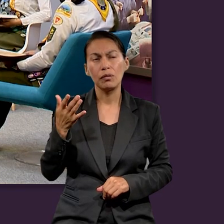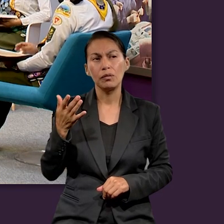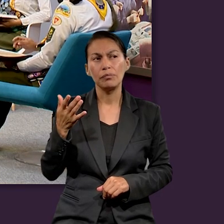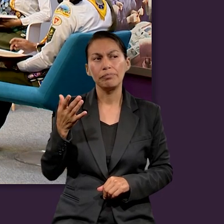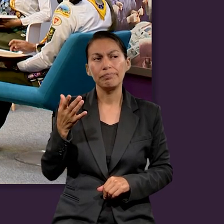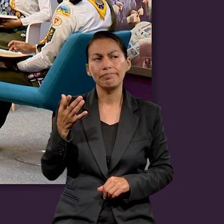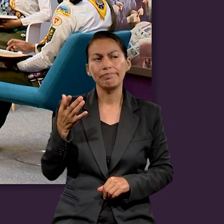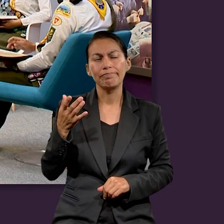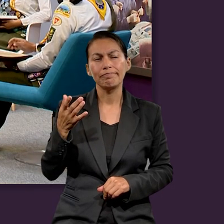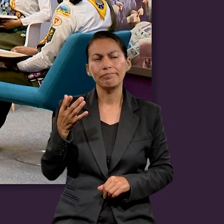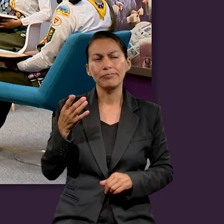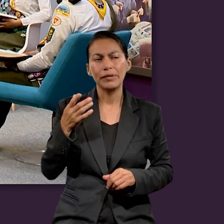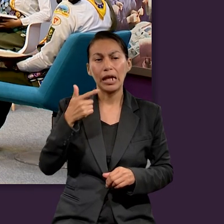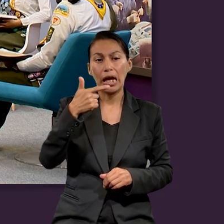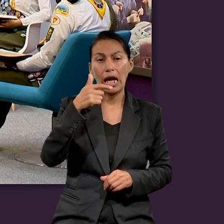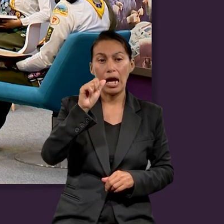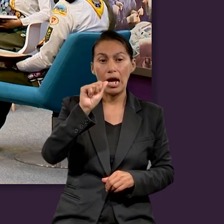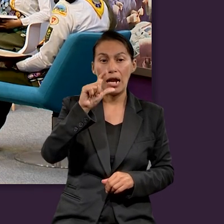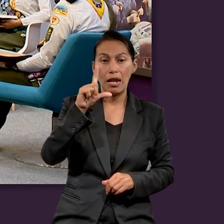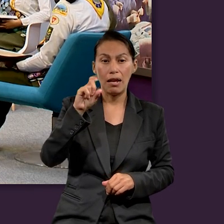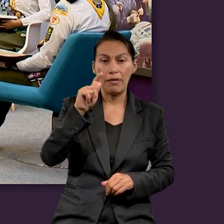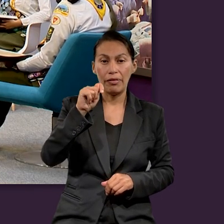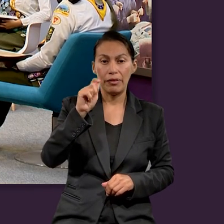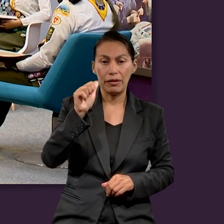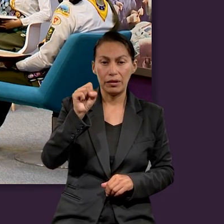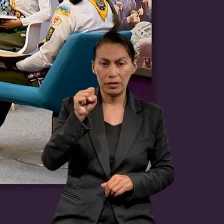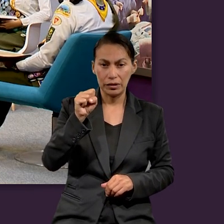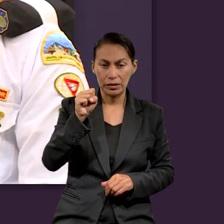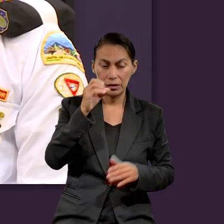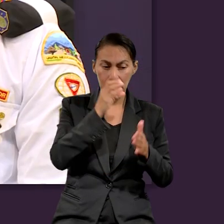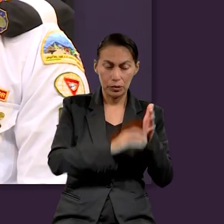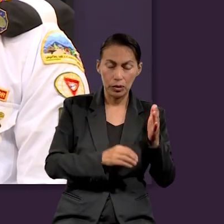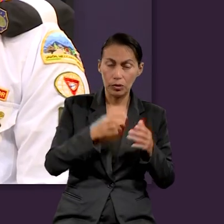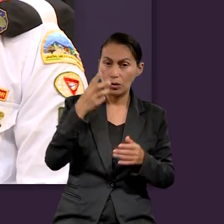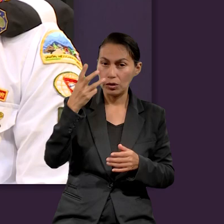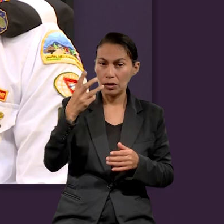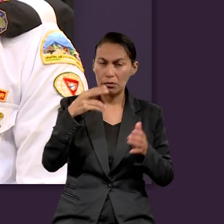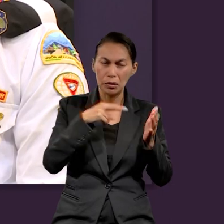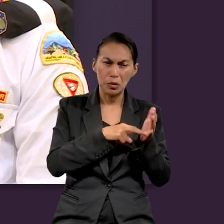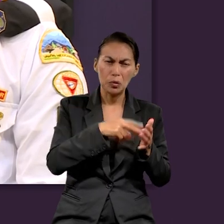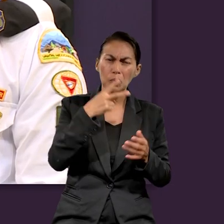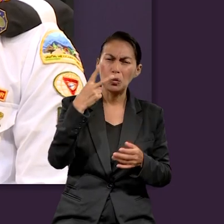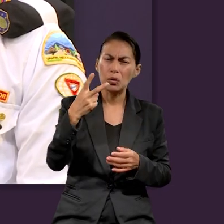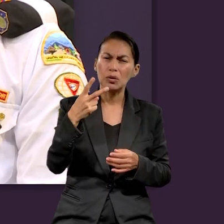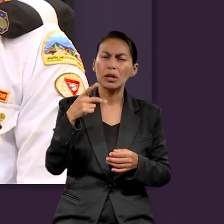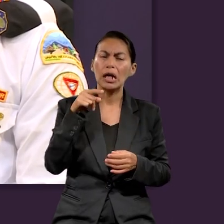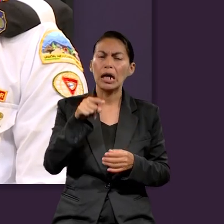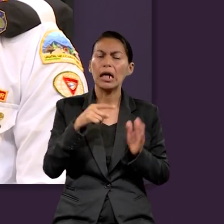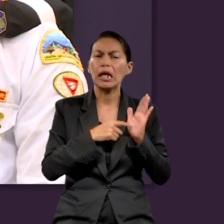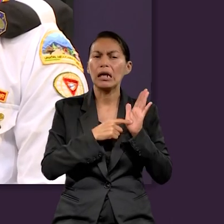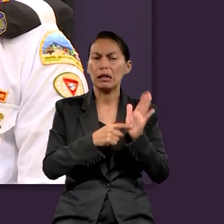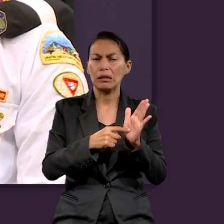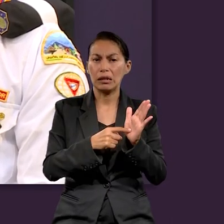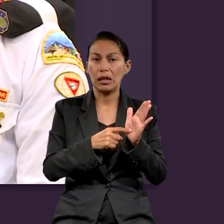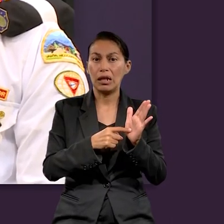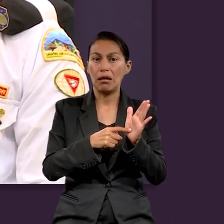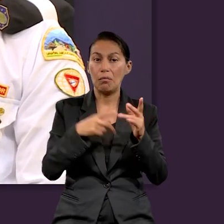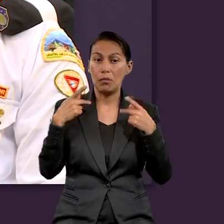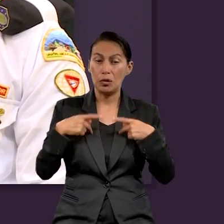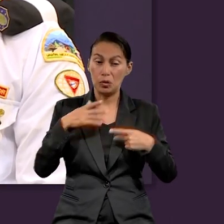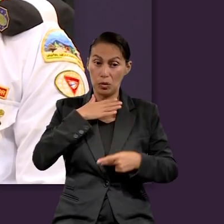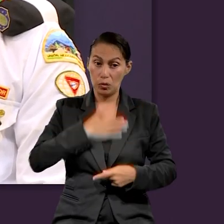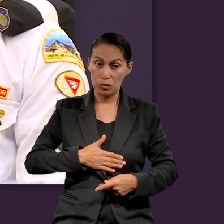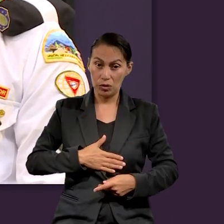creo que me lleva a recordar el pasaje de Gálatas 3 capítulo 3 versículo 11 donde menciona